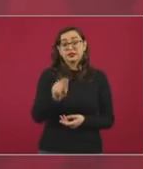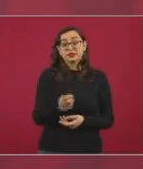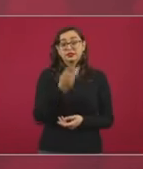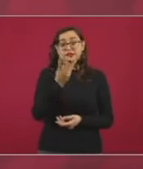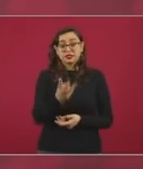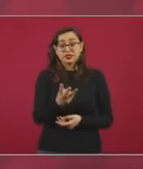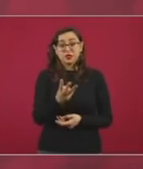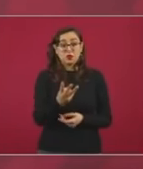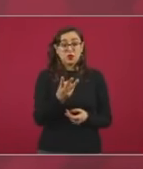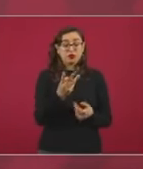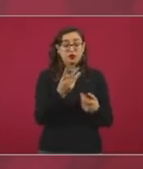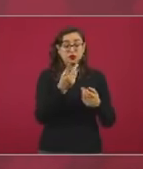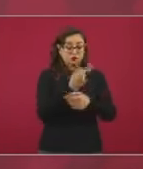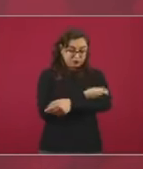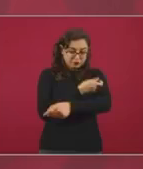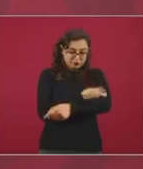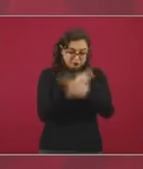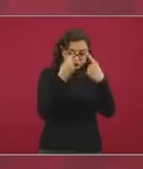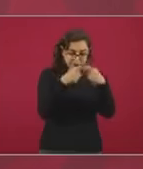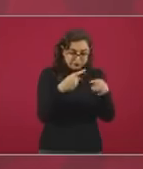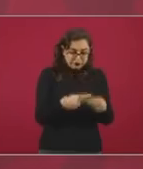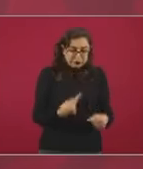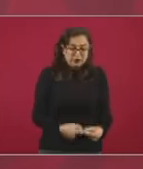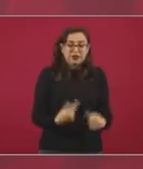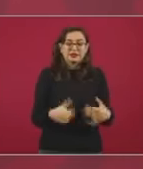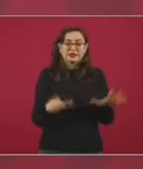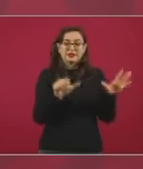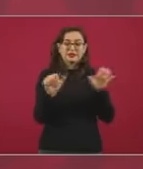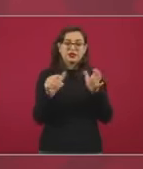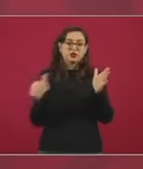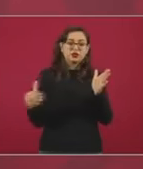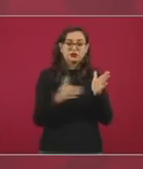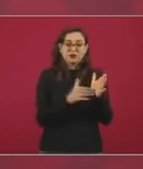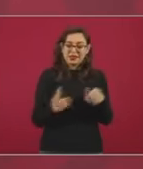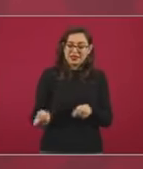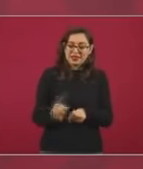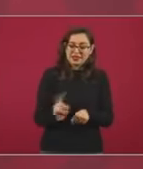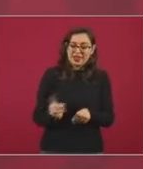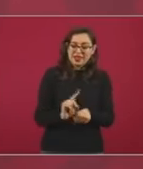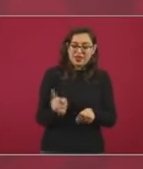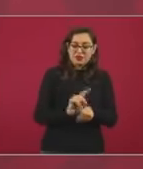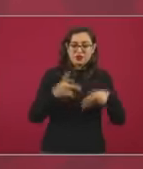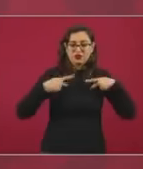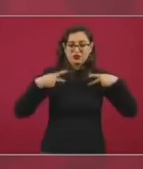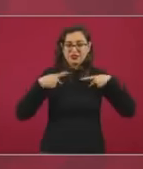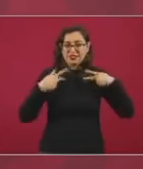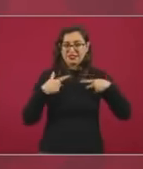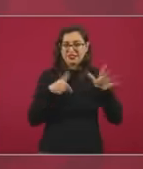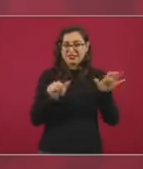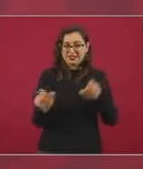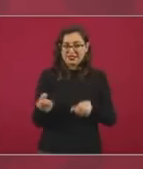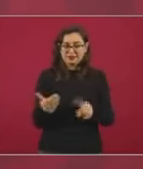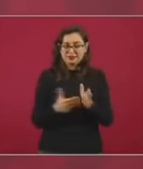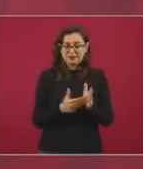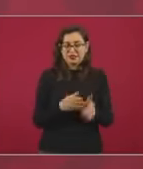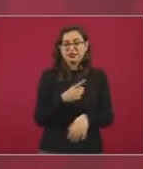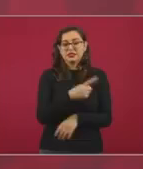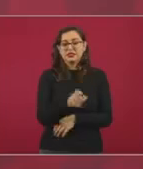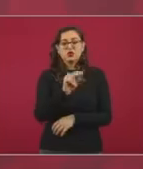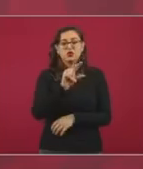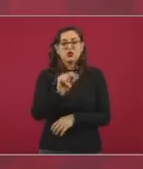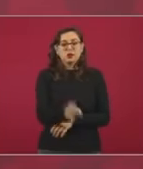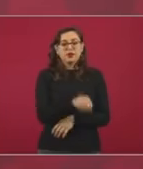374 diferentes estudios. Se realizan 600,000 estudios todos los días, diario, y 192